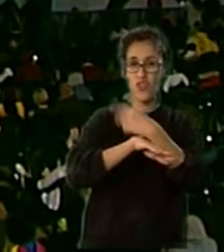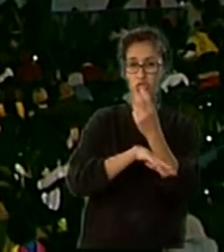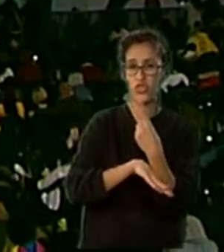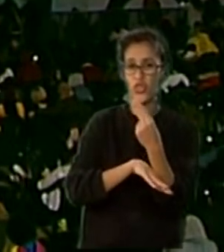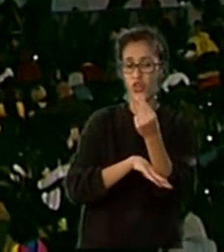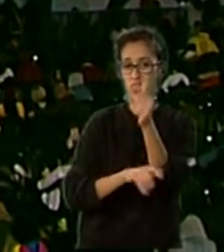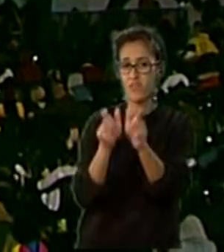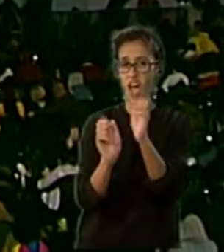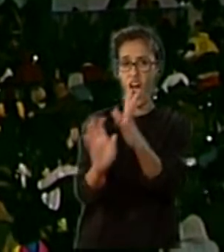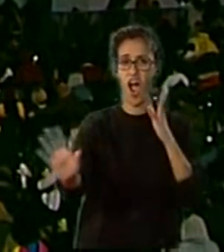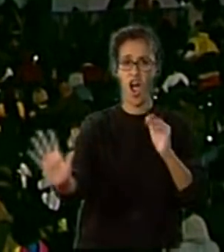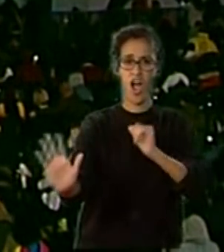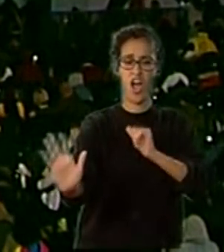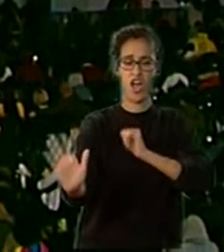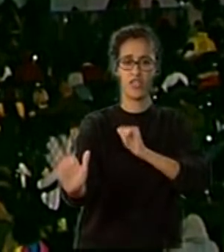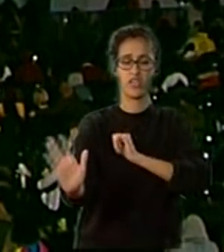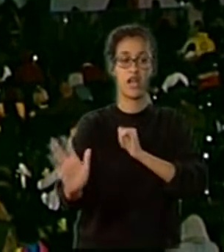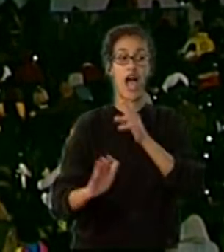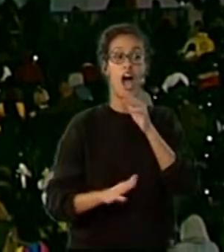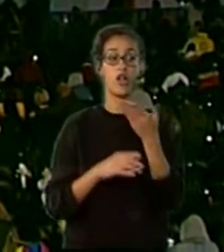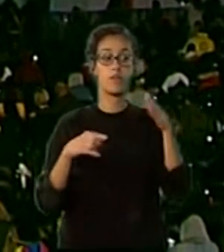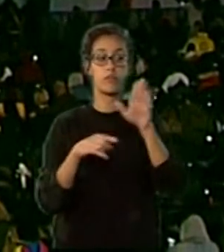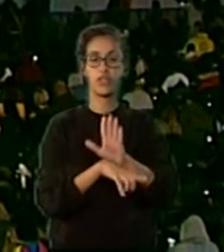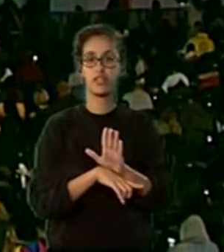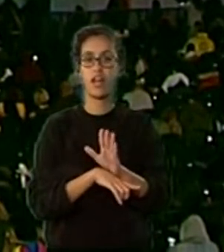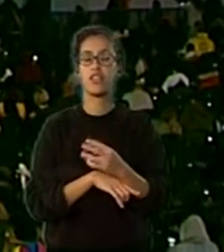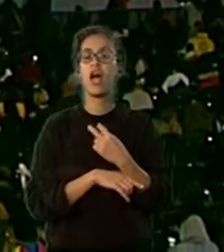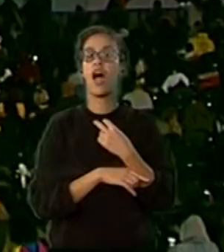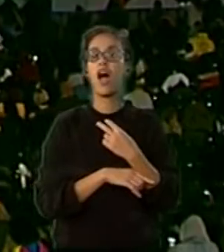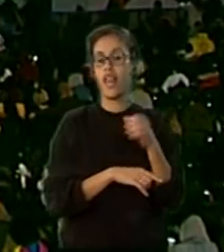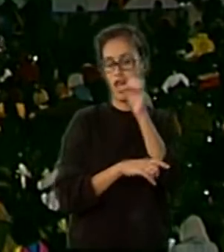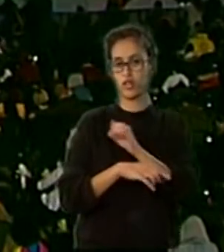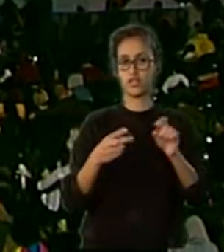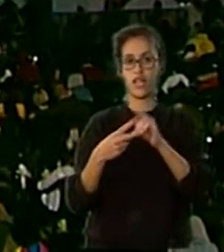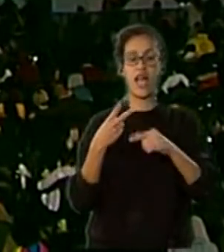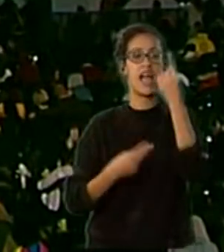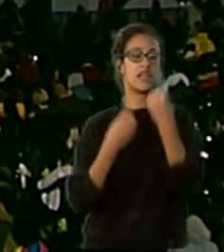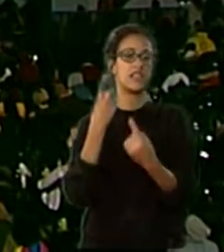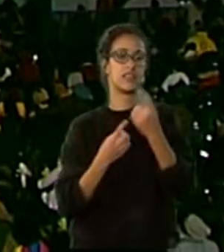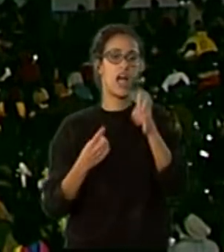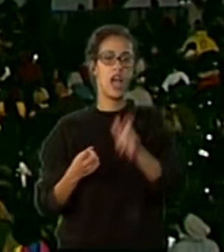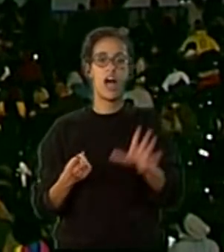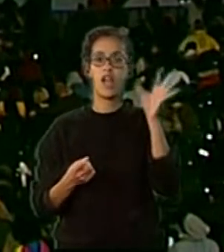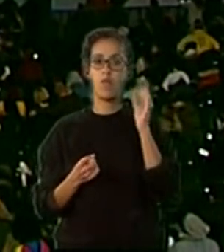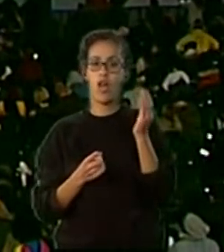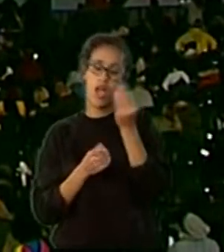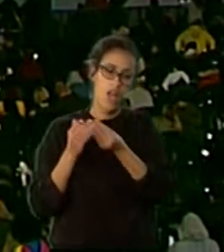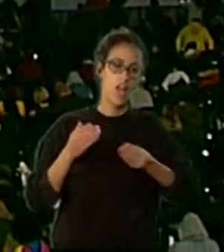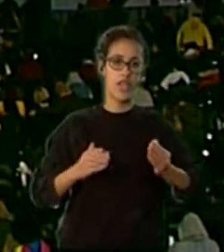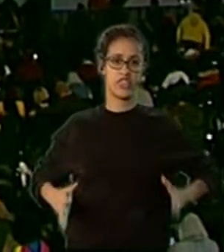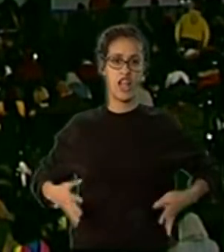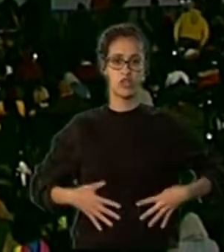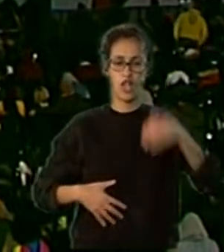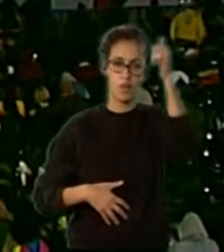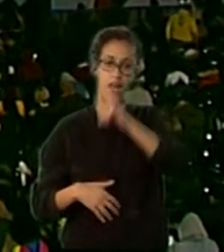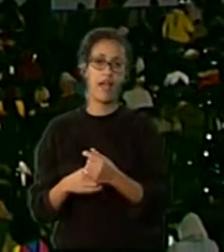la entrada. Escuchemos ya la presentación de la canción. Salió de la costilla de un hombre. Otros piensan que después se hicieron